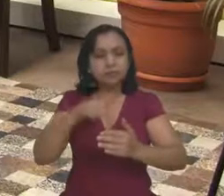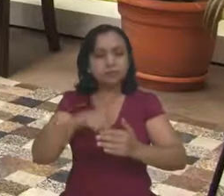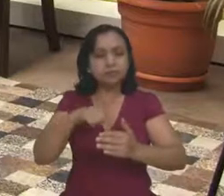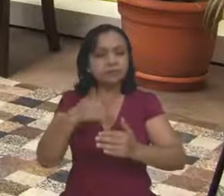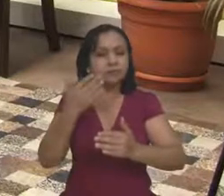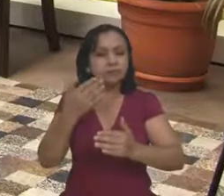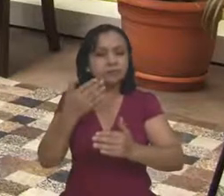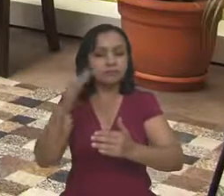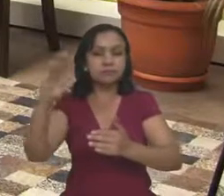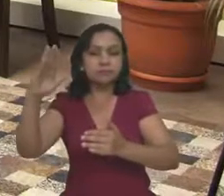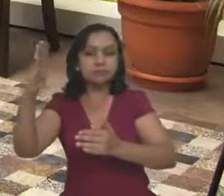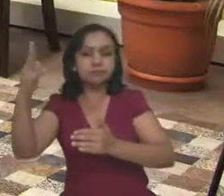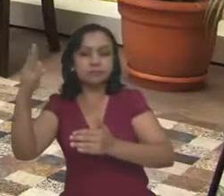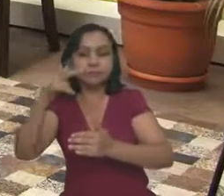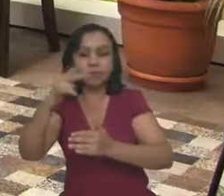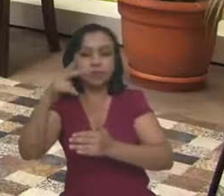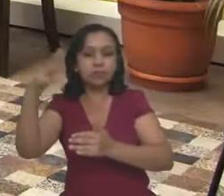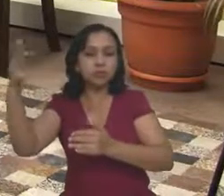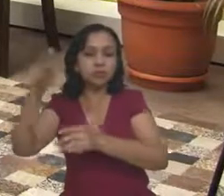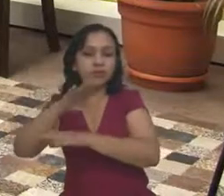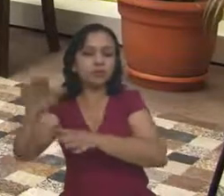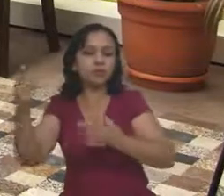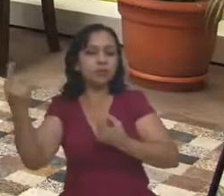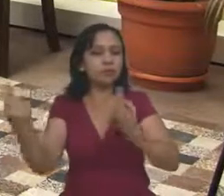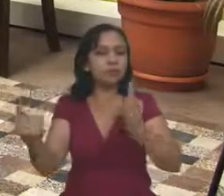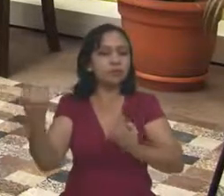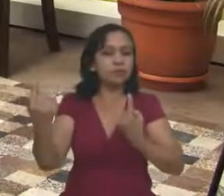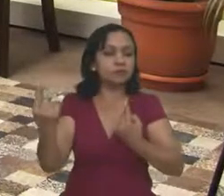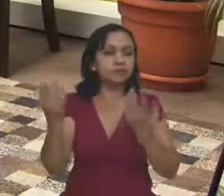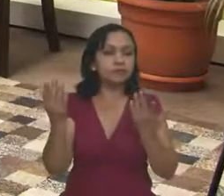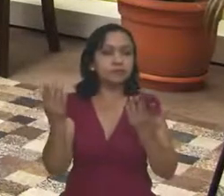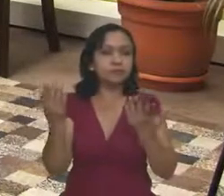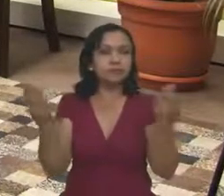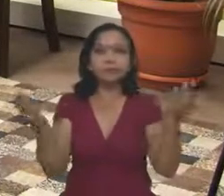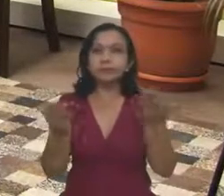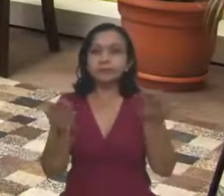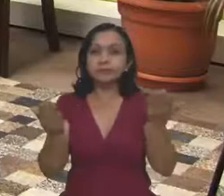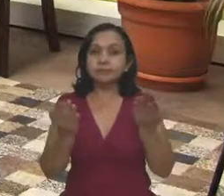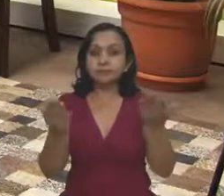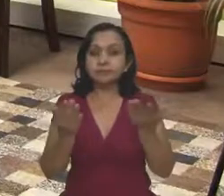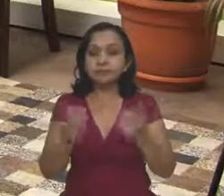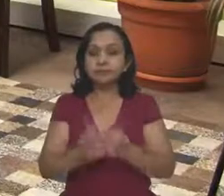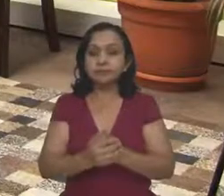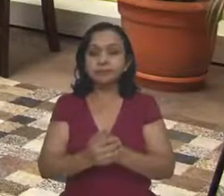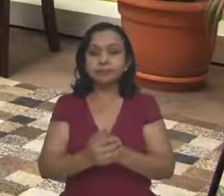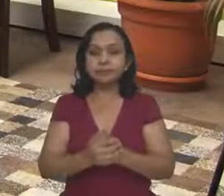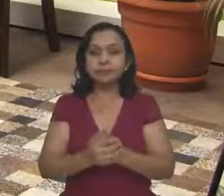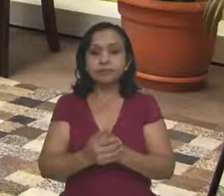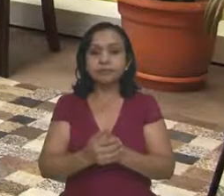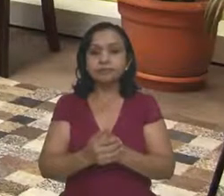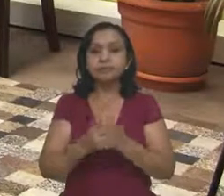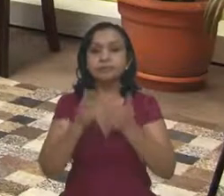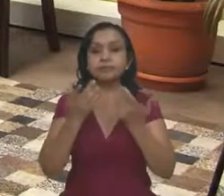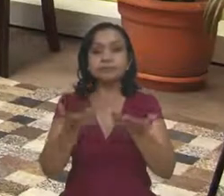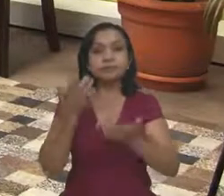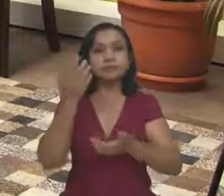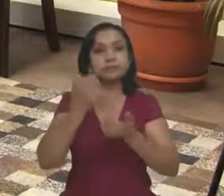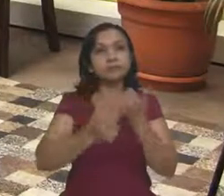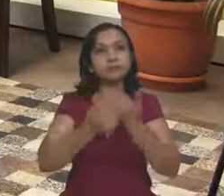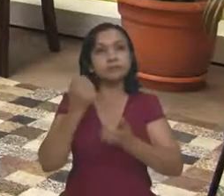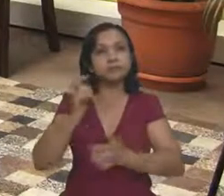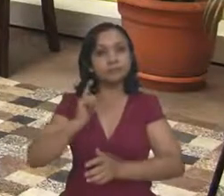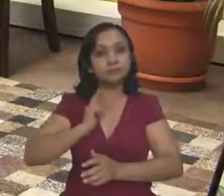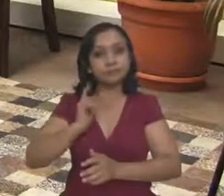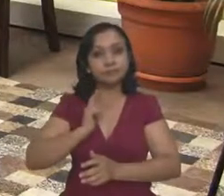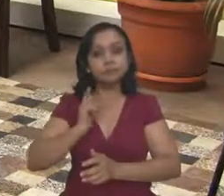de los 8 o 9 meses. Sí, esto es como la parte de heredar el problema.